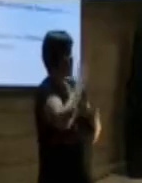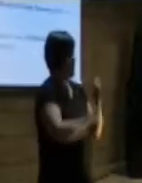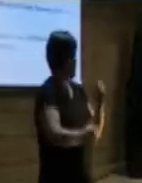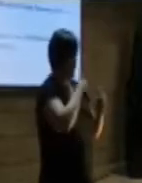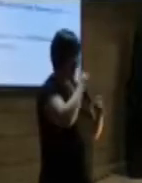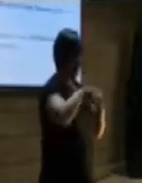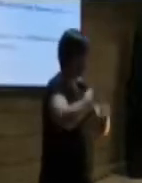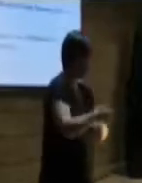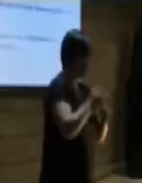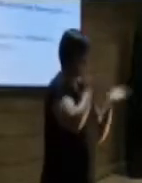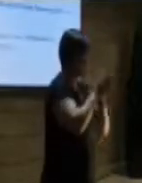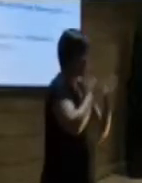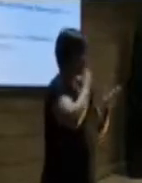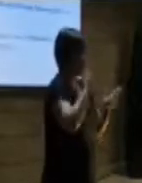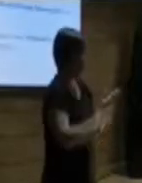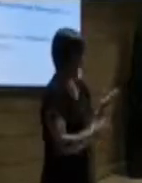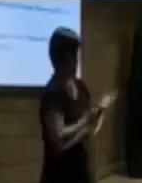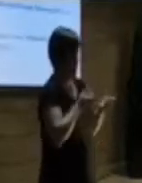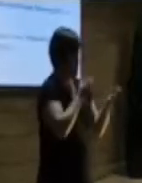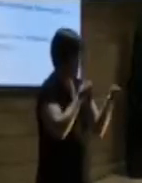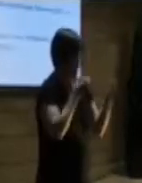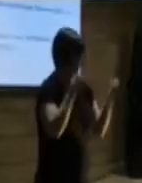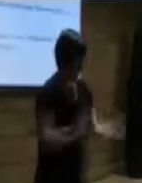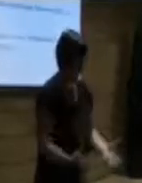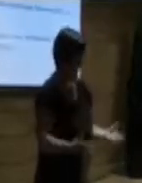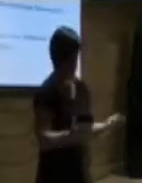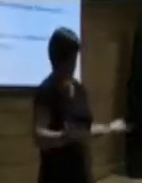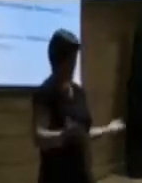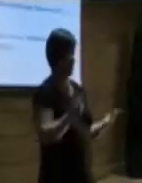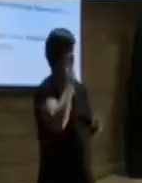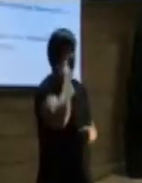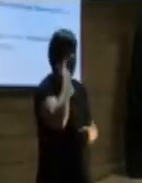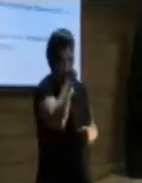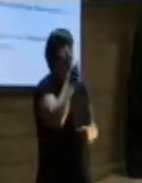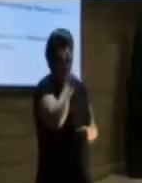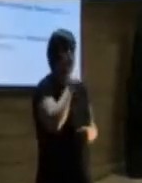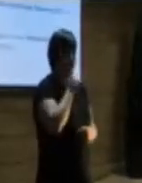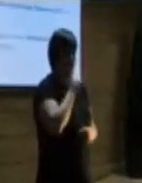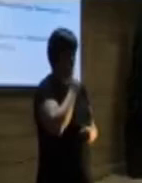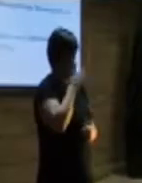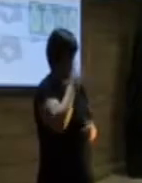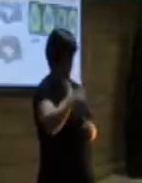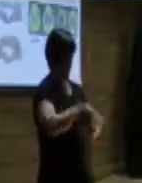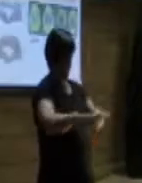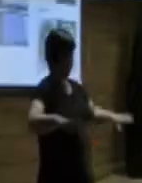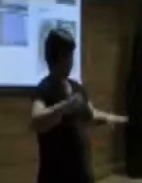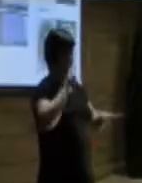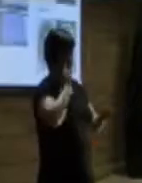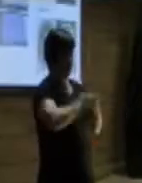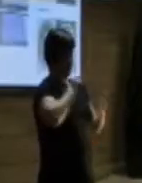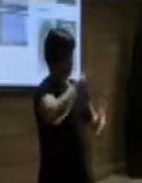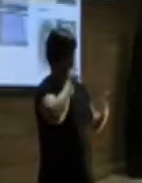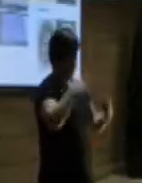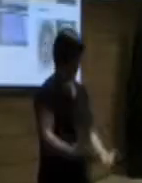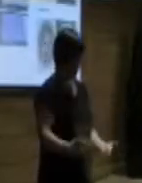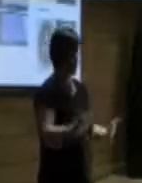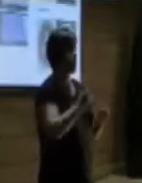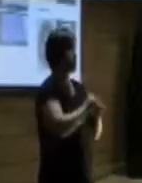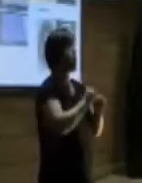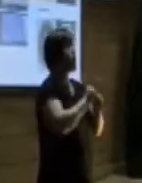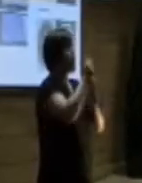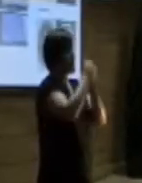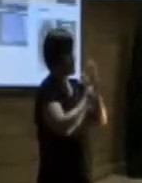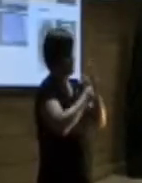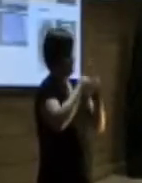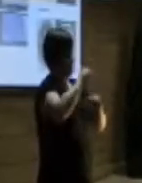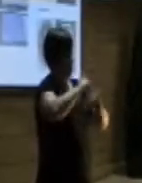adecuado. Y hablemos de biomarcadores, dado que esta mesa se llama Mirada Actual. En los casos donde dudamos, hemos aprendido en